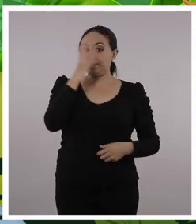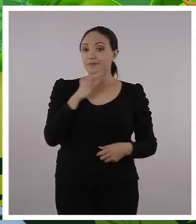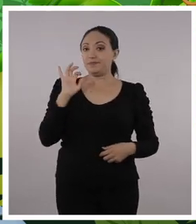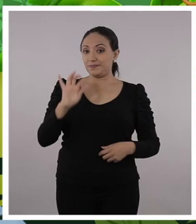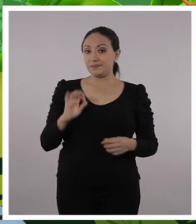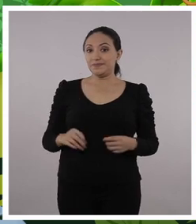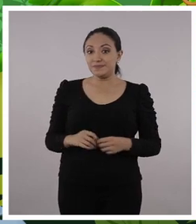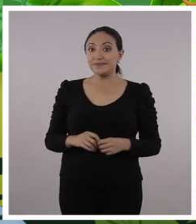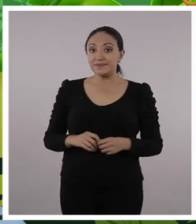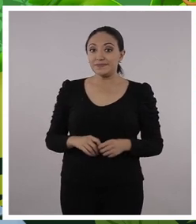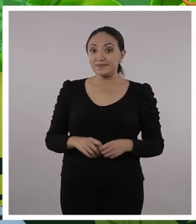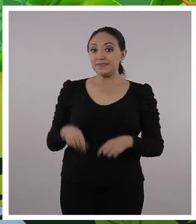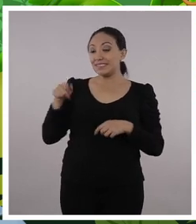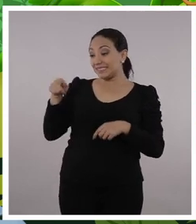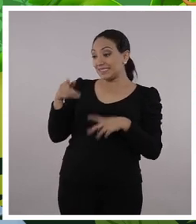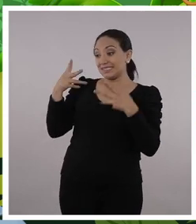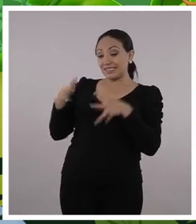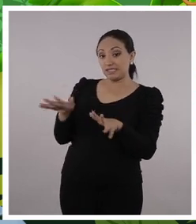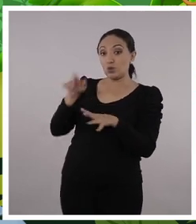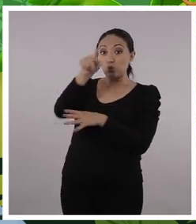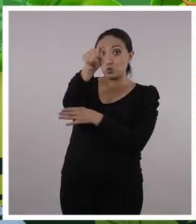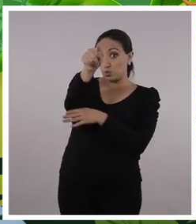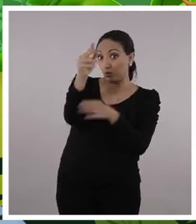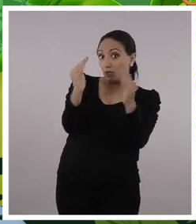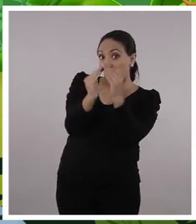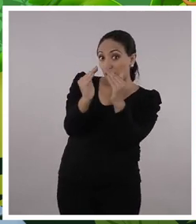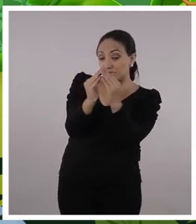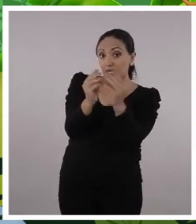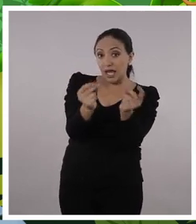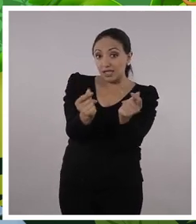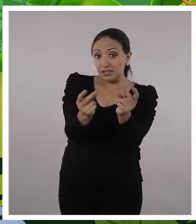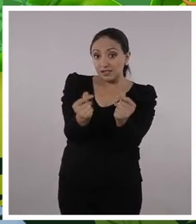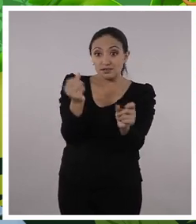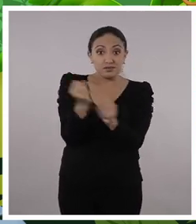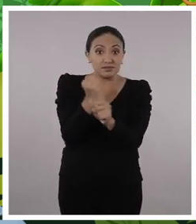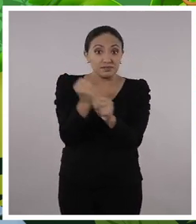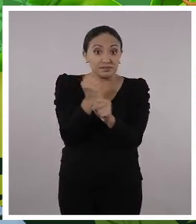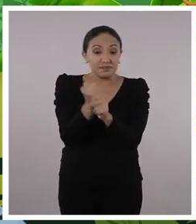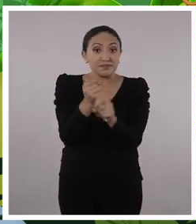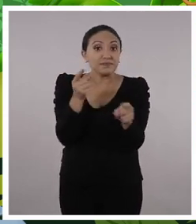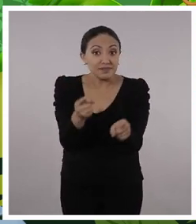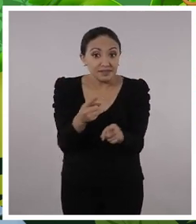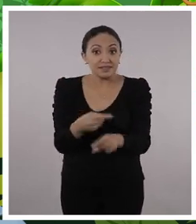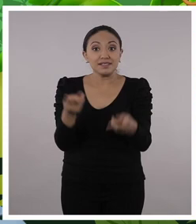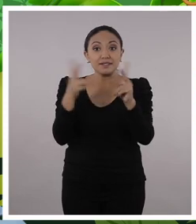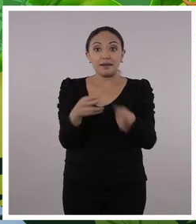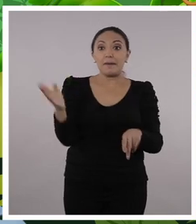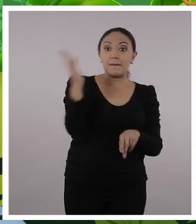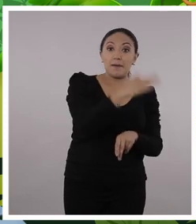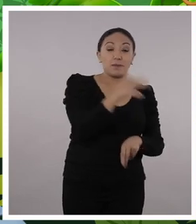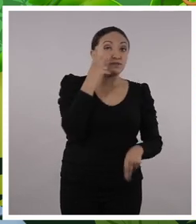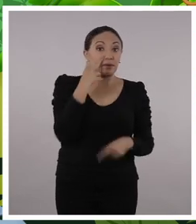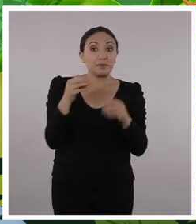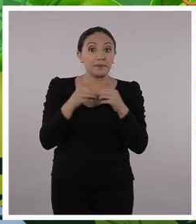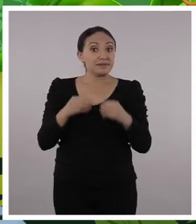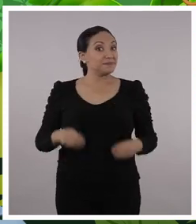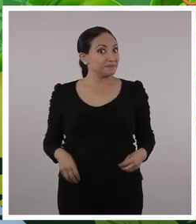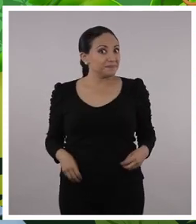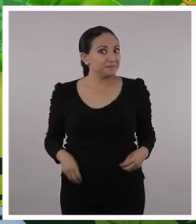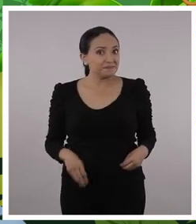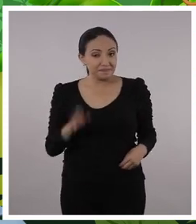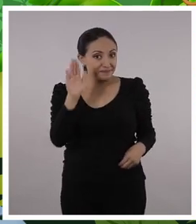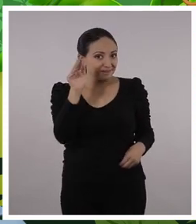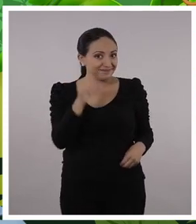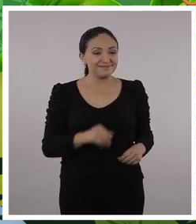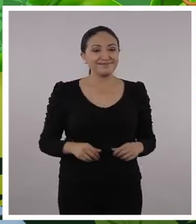¡Un lindo mono! Así que, Jessy, mientras en casa también se alistan para hacer este juego de la selva encantada, ¿qué te parece si nos vamos con Vela a ver cómo le está